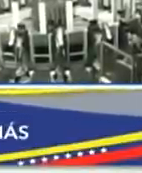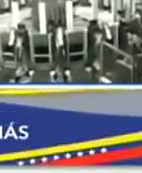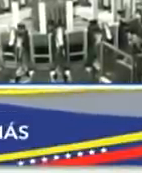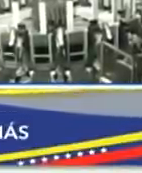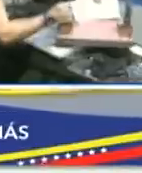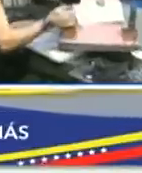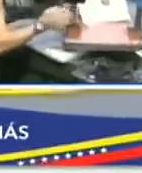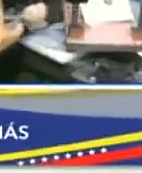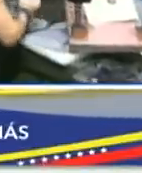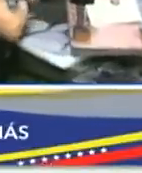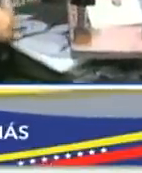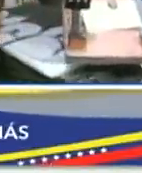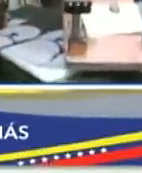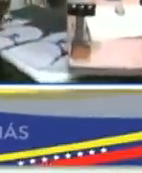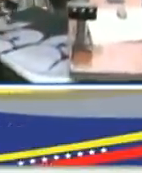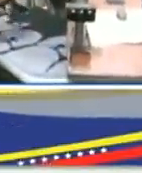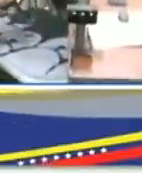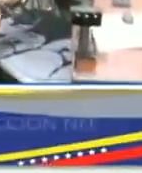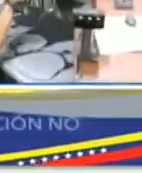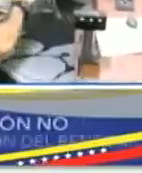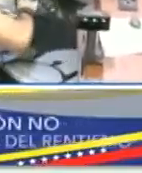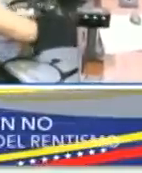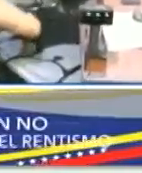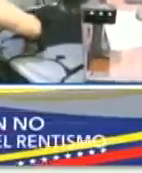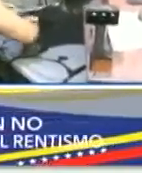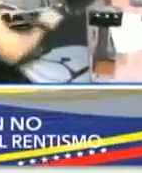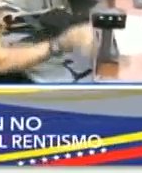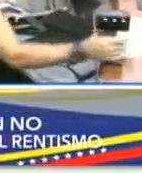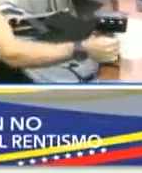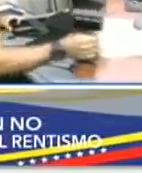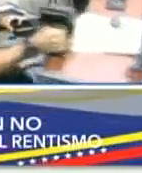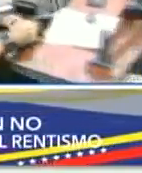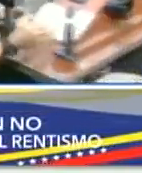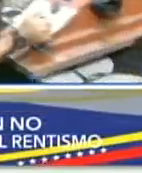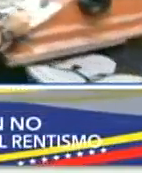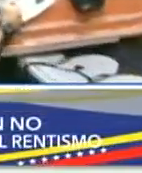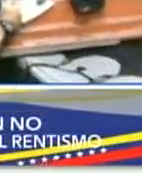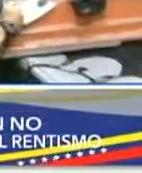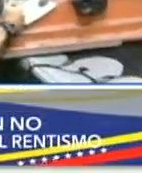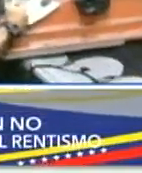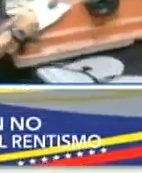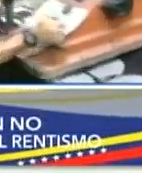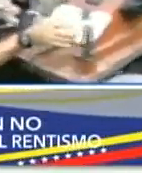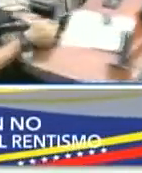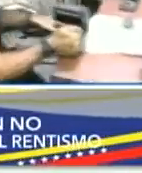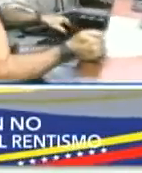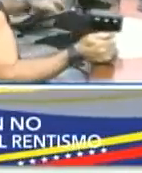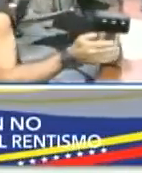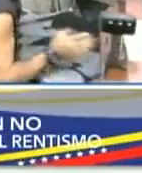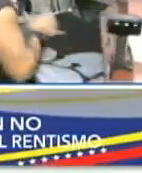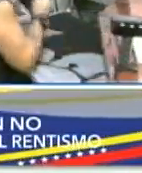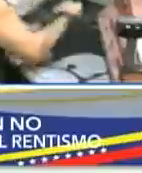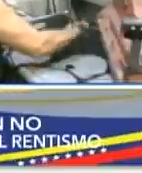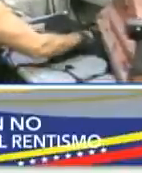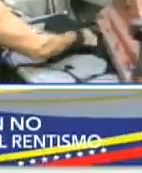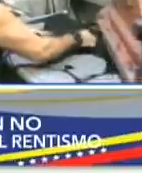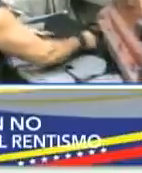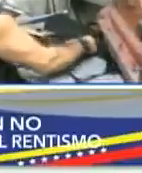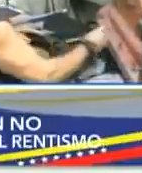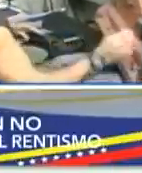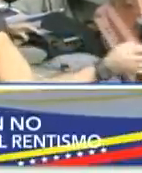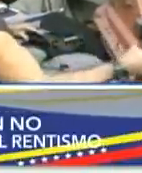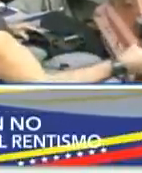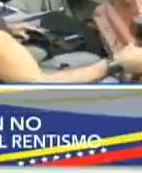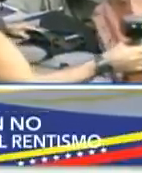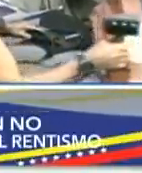metodología de Estado. Y nosotros tenemos que avanzar, además de los